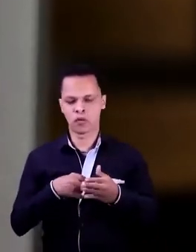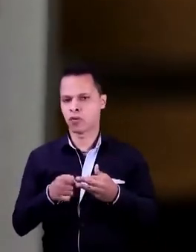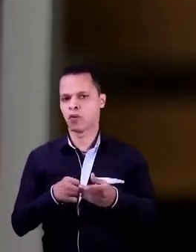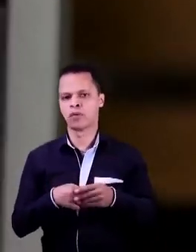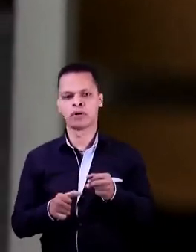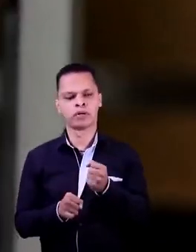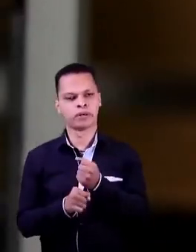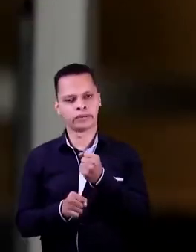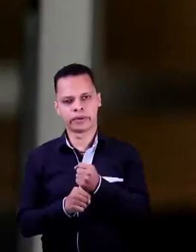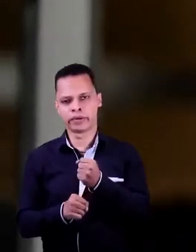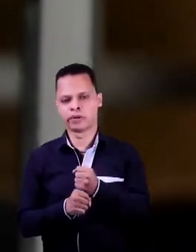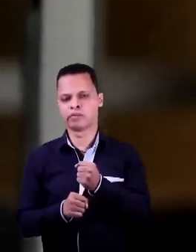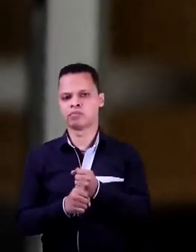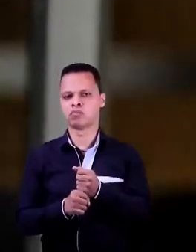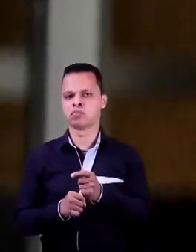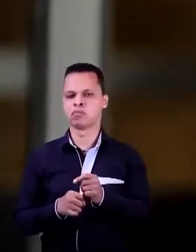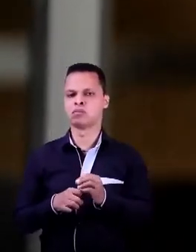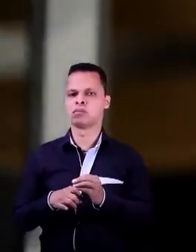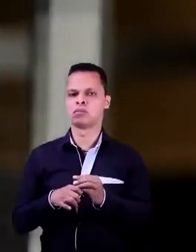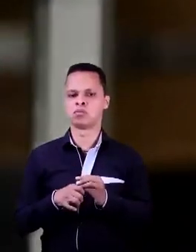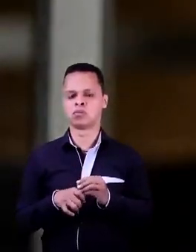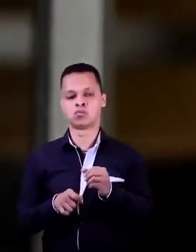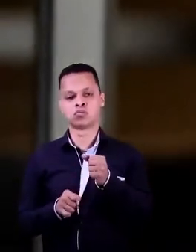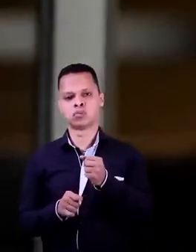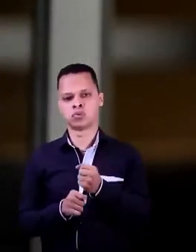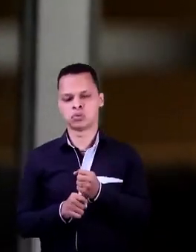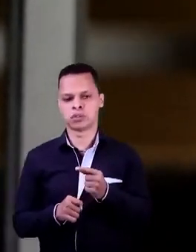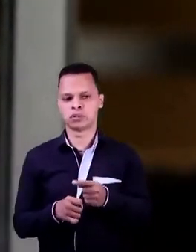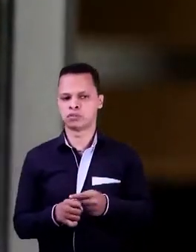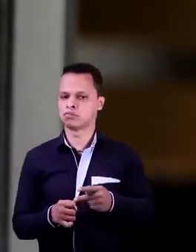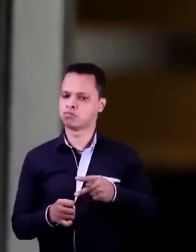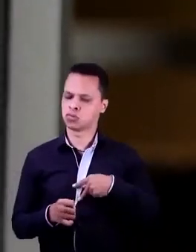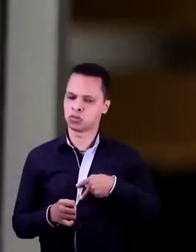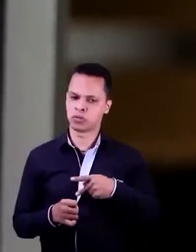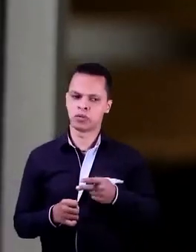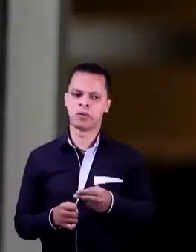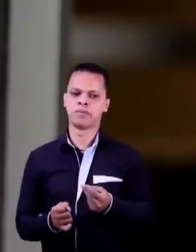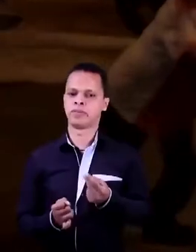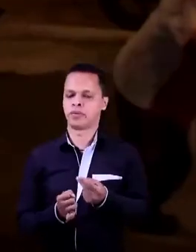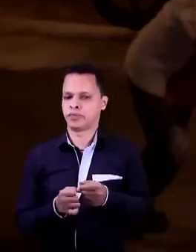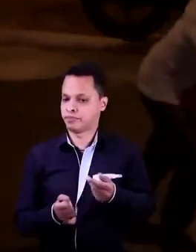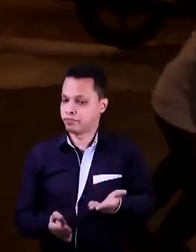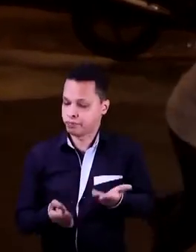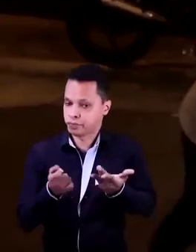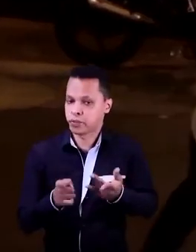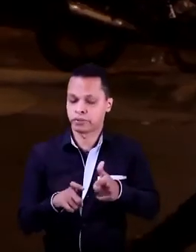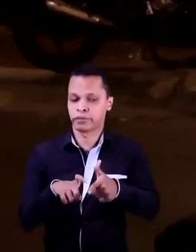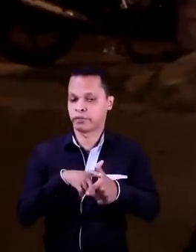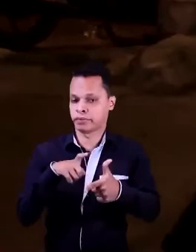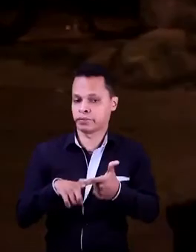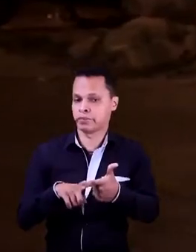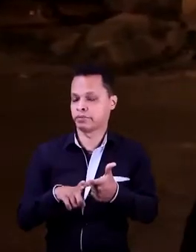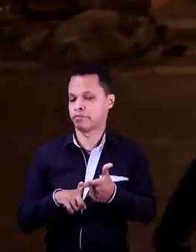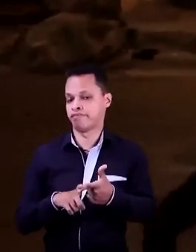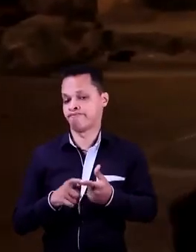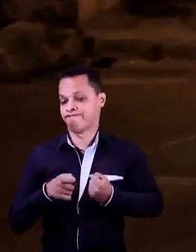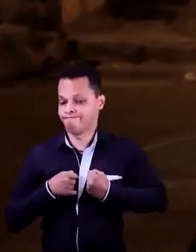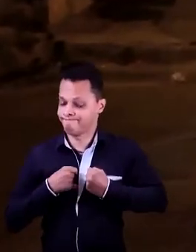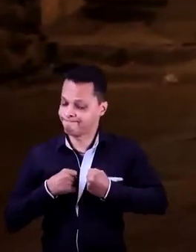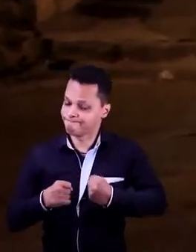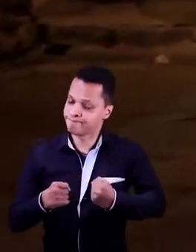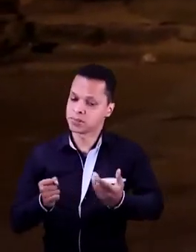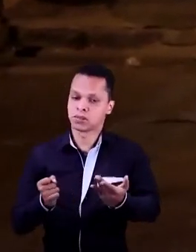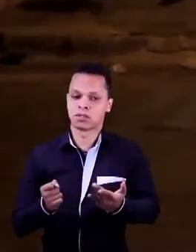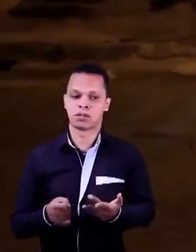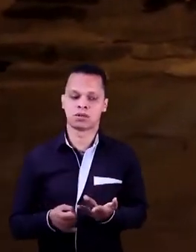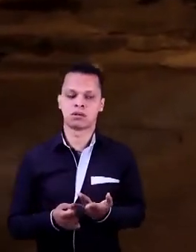a trabajar porque es el trabajito que tenemos, el que nos da el sustento. Entonces que hay que ponerle moral a